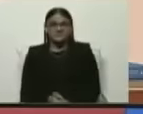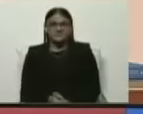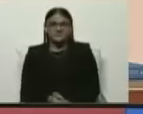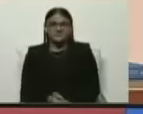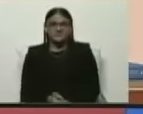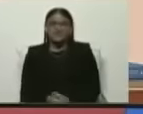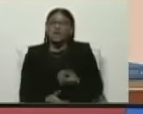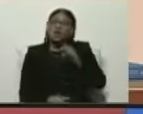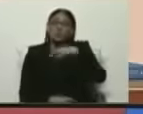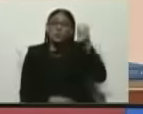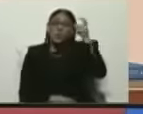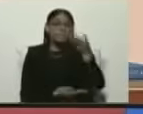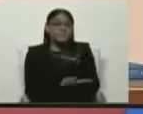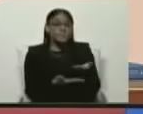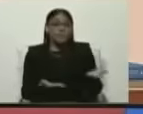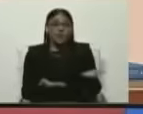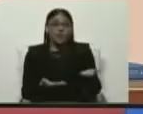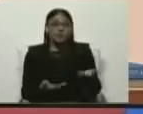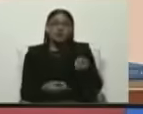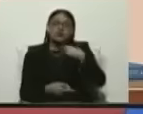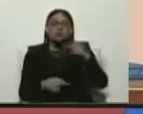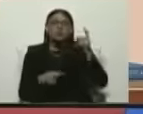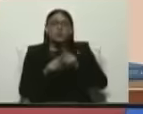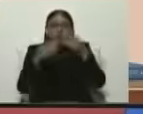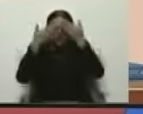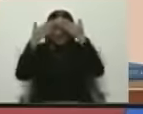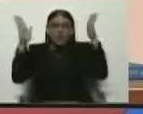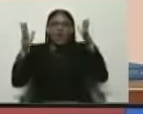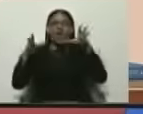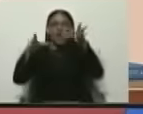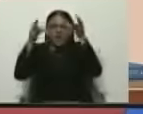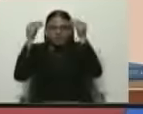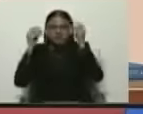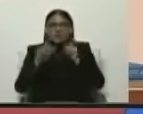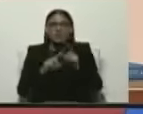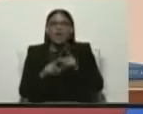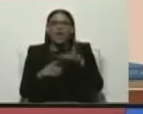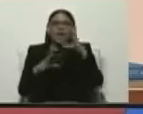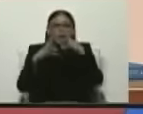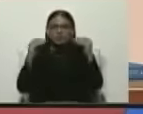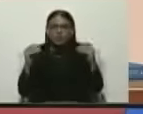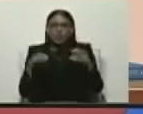Este pueblo creo que ha entendido el mensaje a todos los niveles.